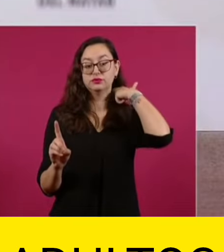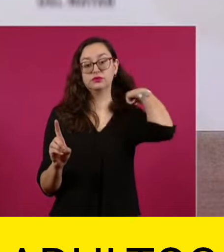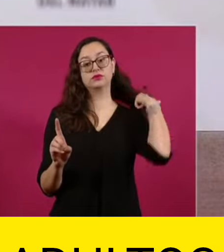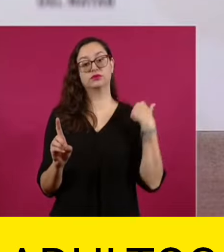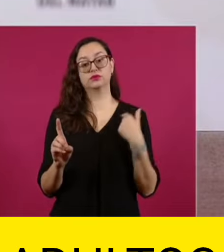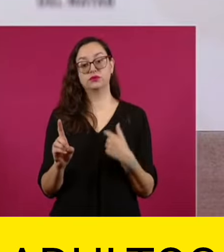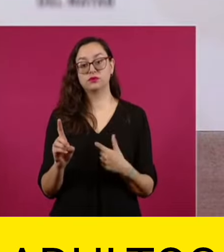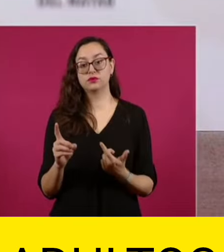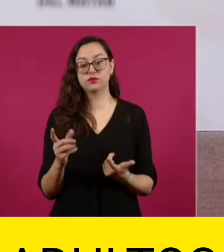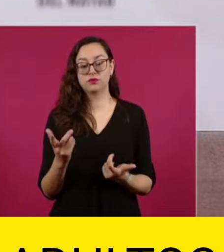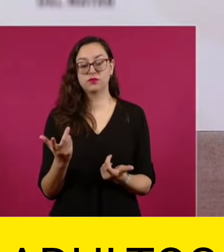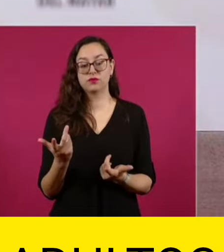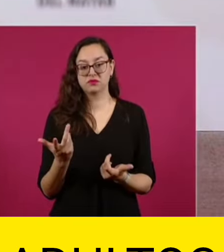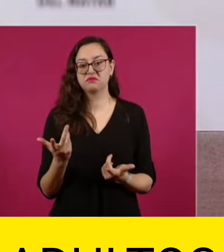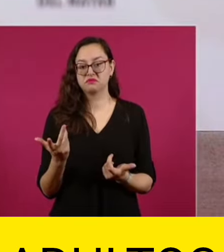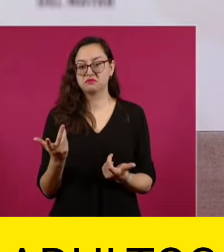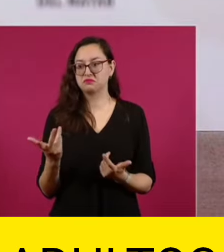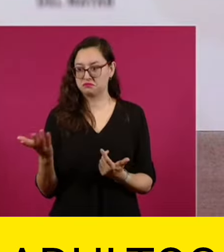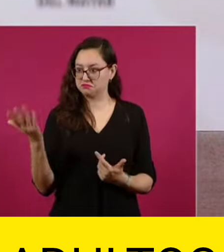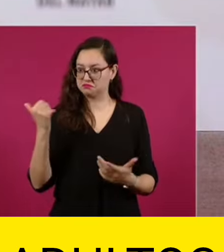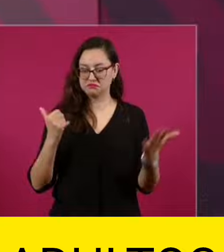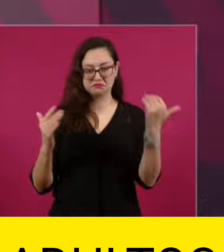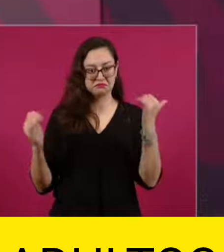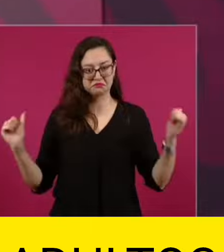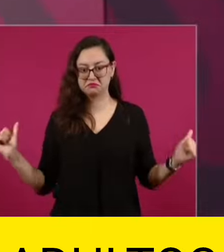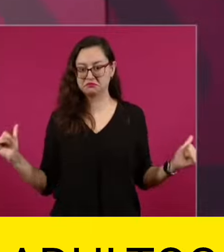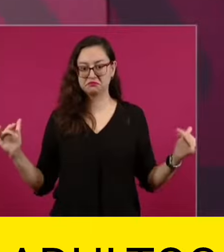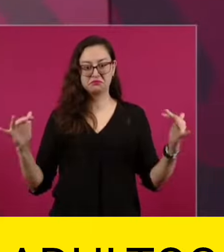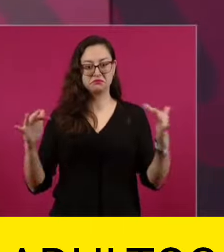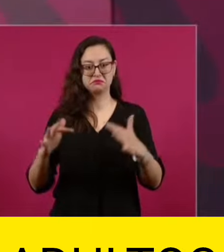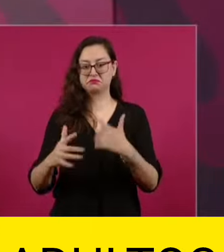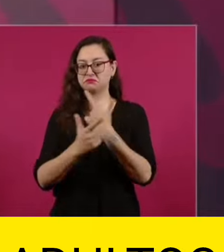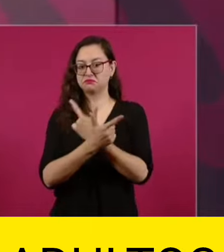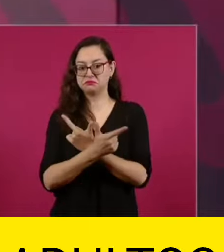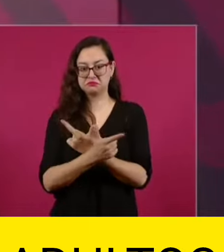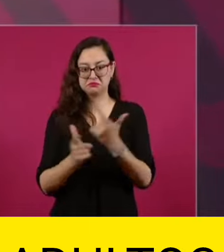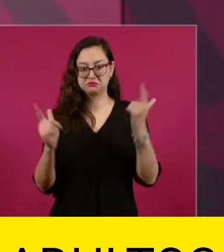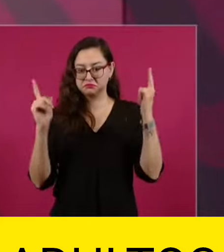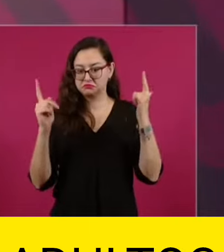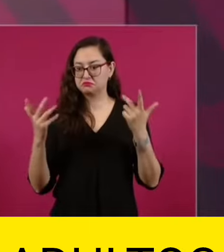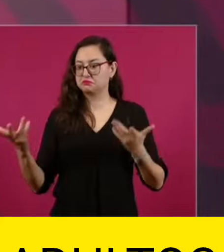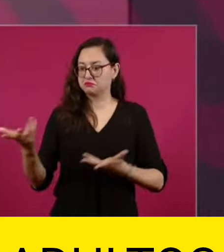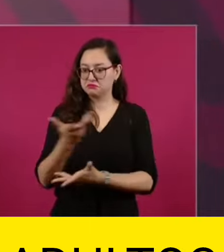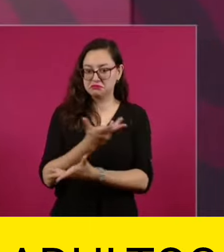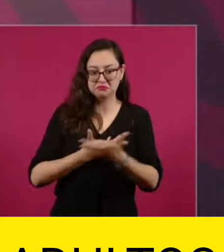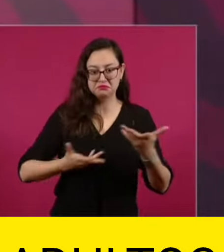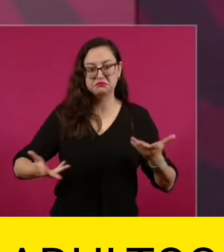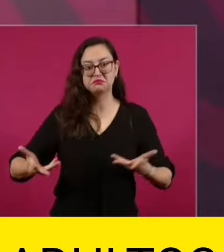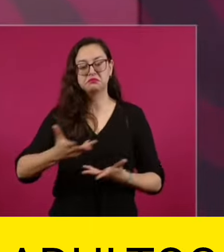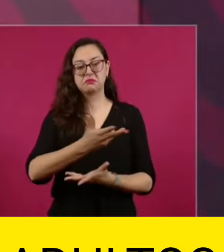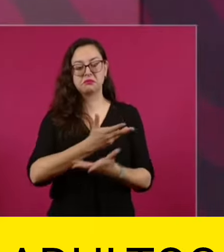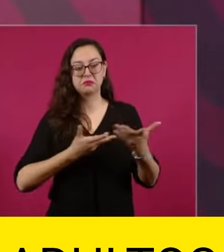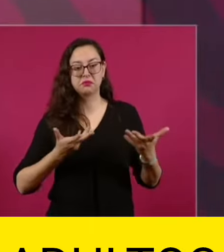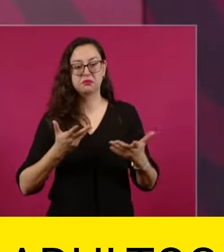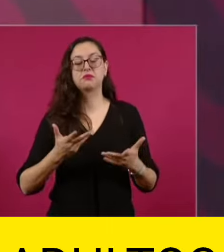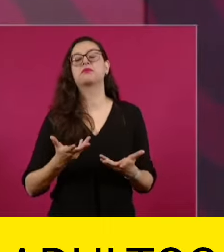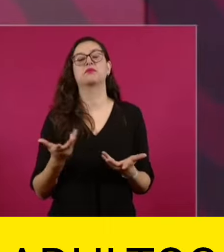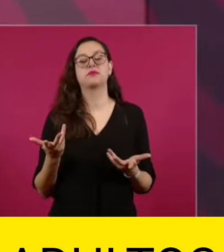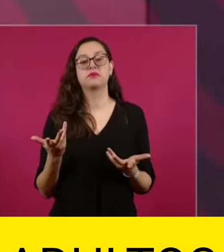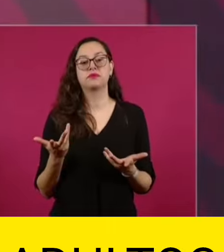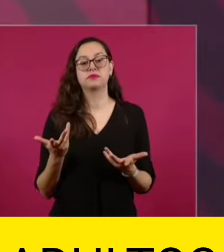todos los que quieran venir con nosotros, acompañarnos, que